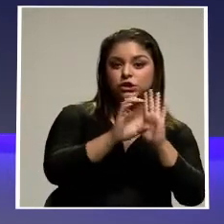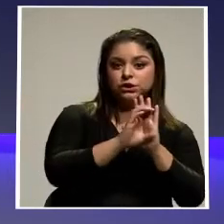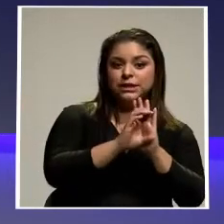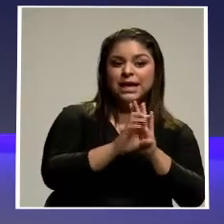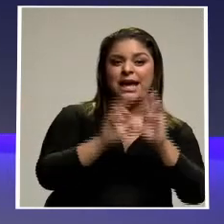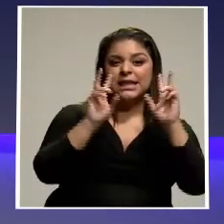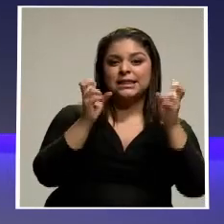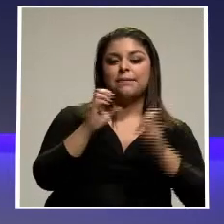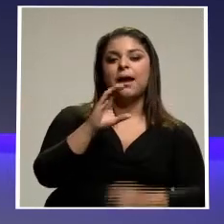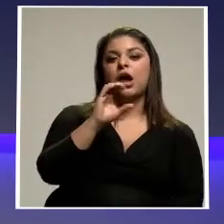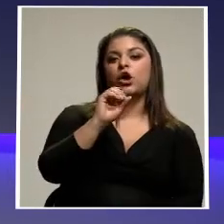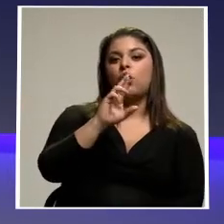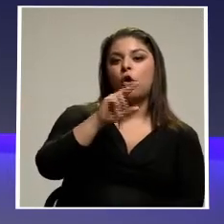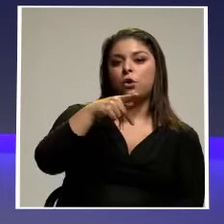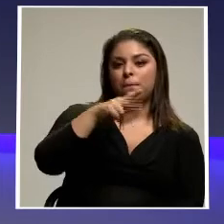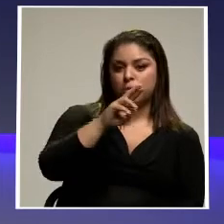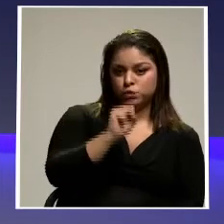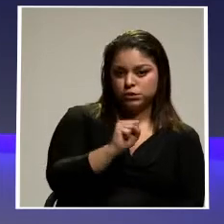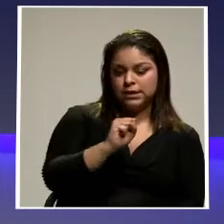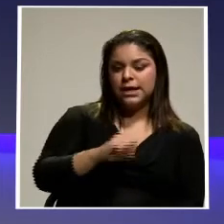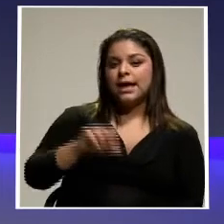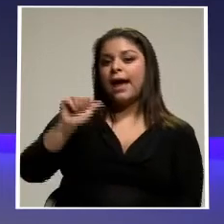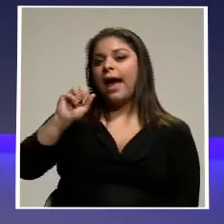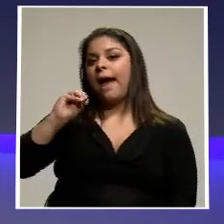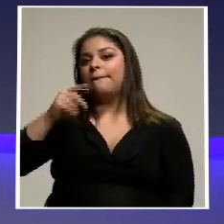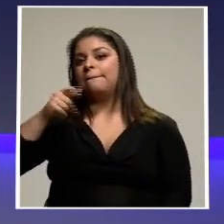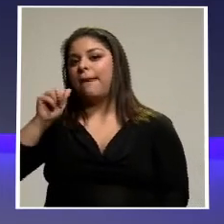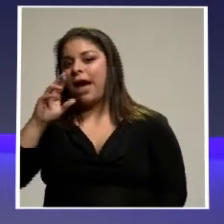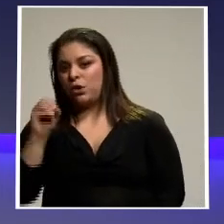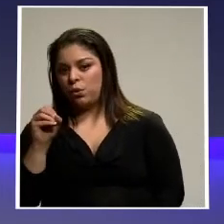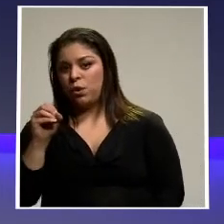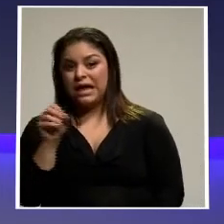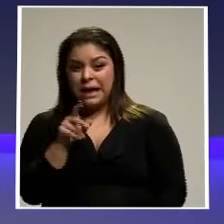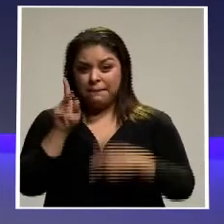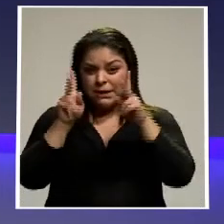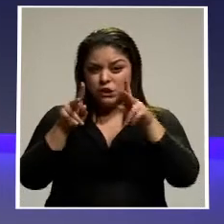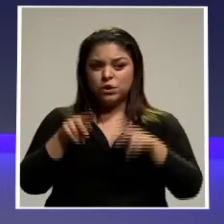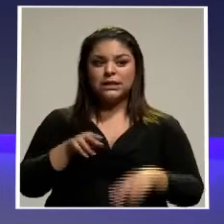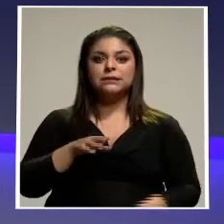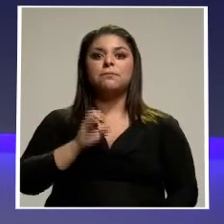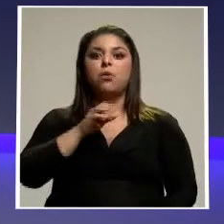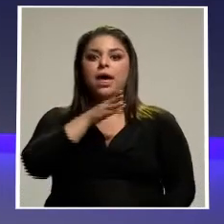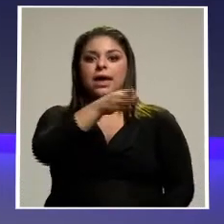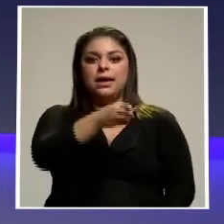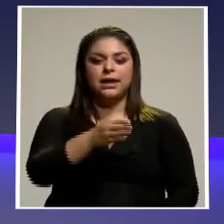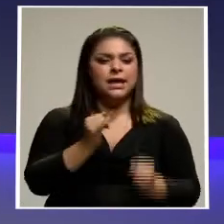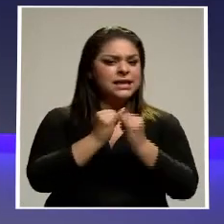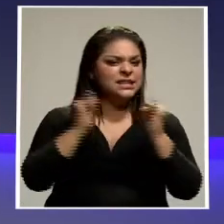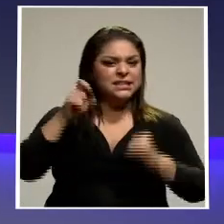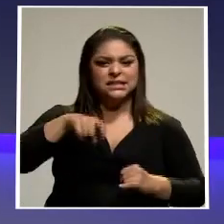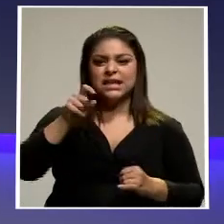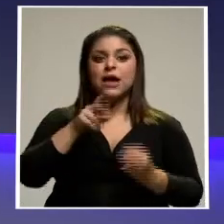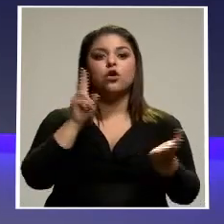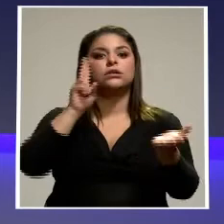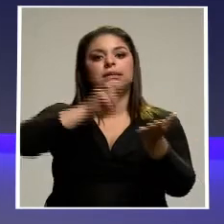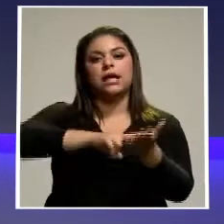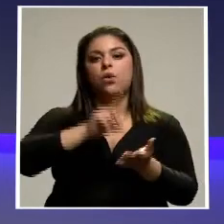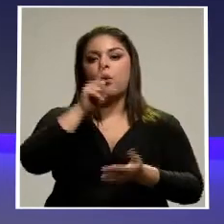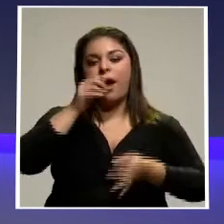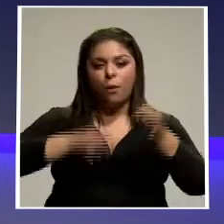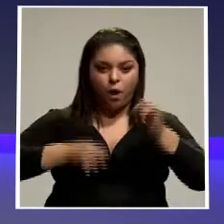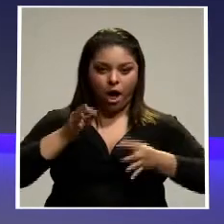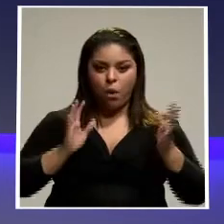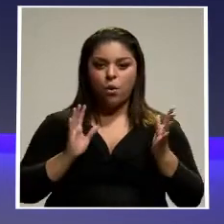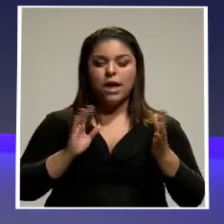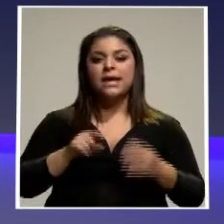corpus y amparo las personas pueden acceder sin necesidad de contratar abogado, y que es un tribunal que